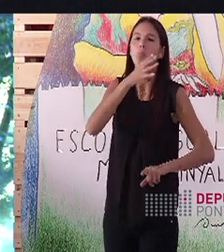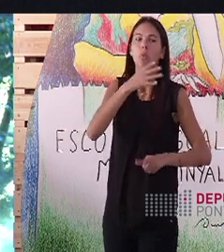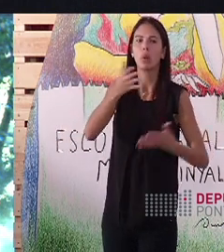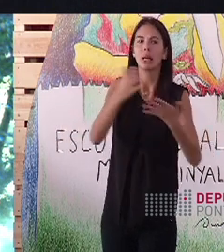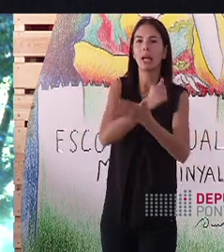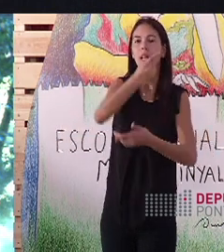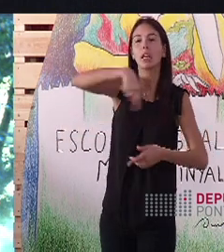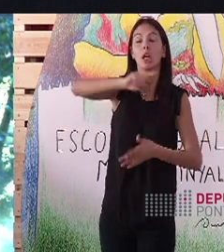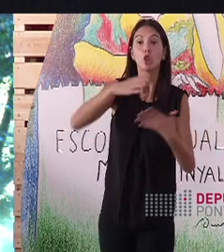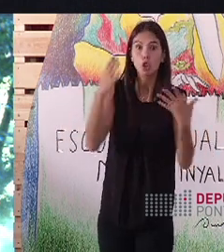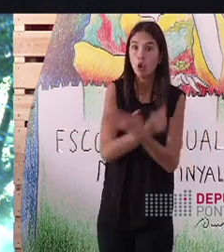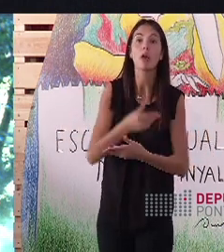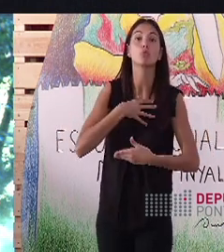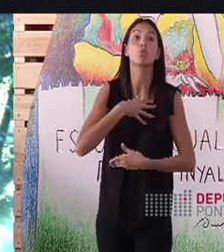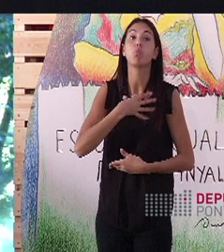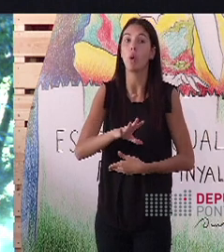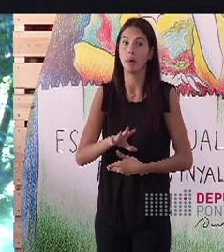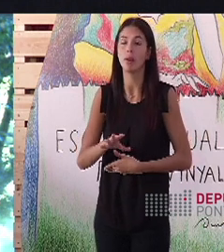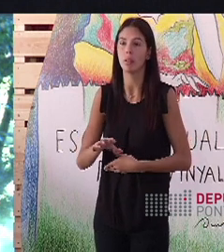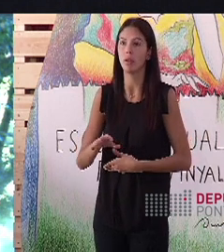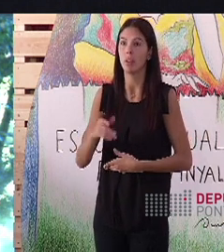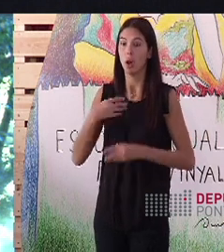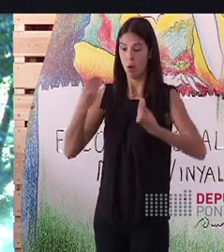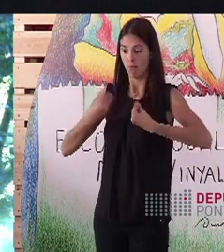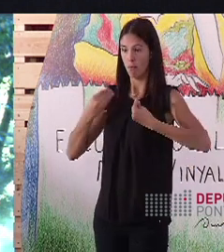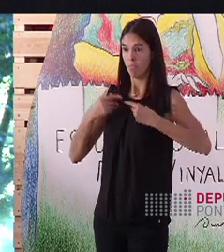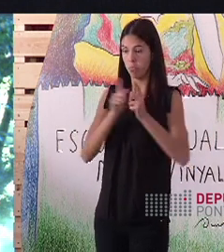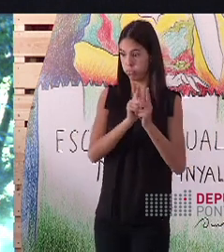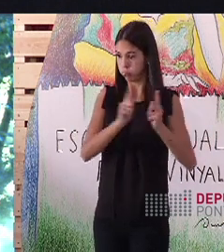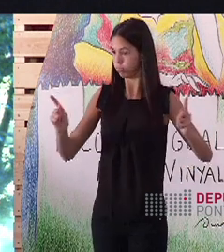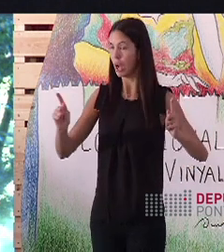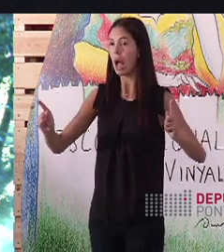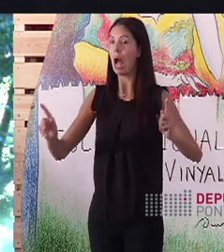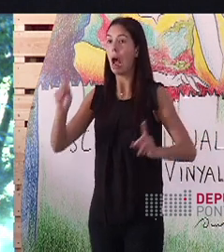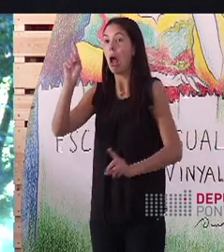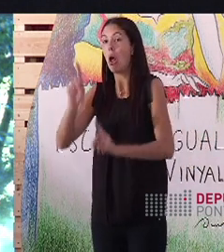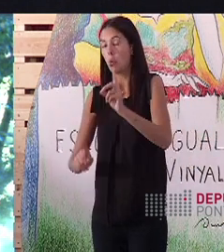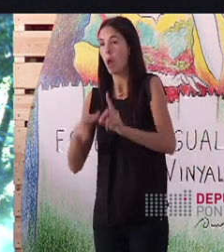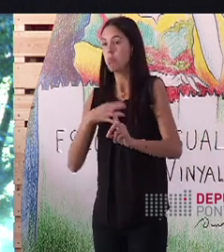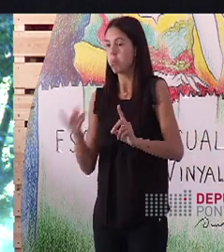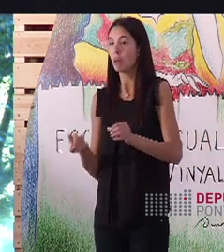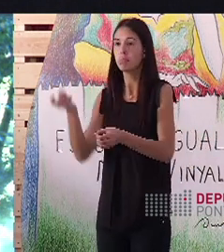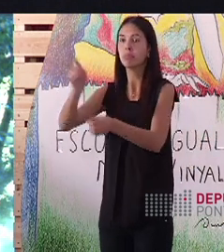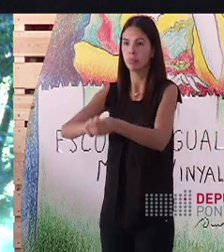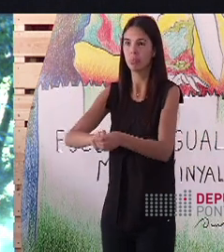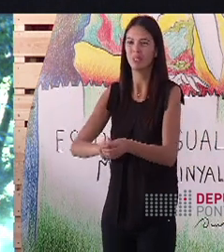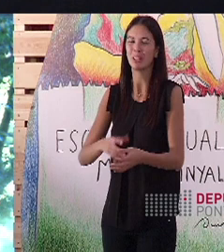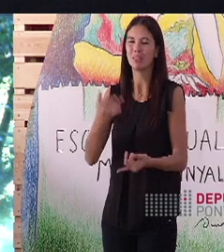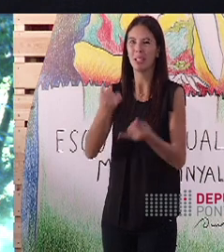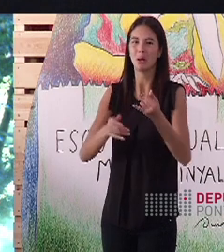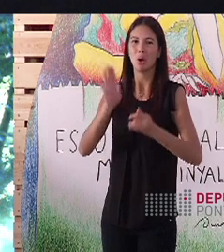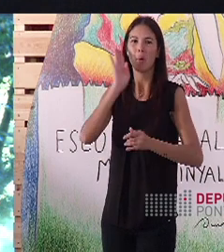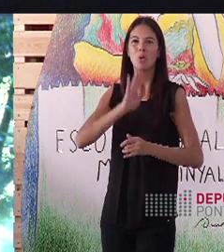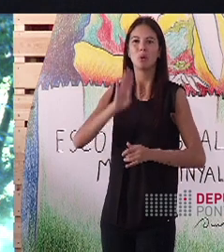todas podemos estarlo en algún momento de nuestra vida. La prostitución lanza el mensaje a la